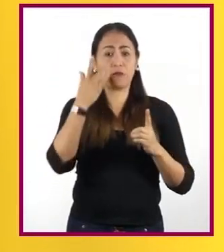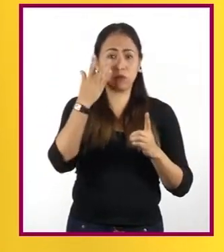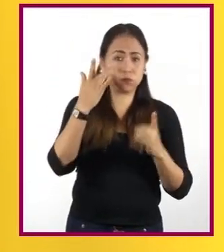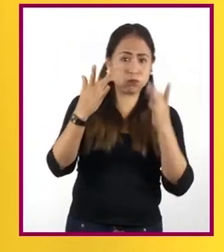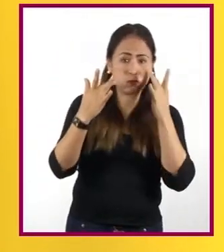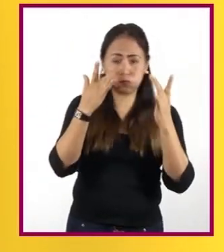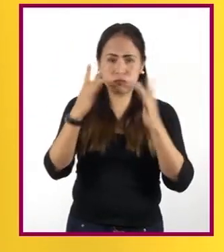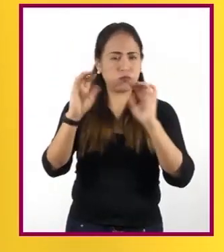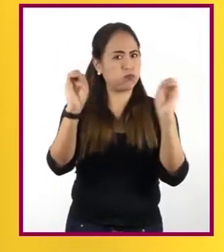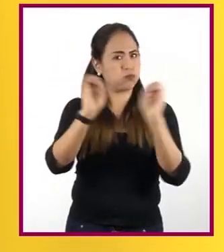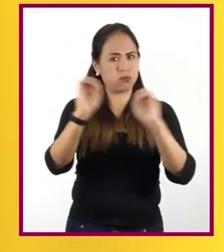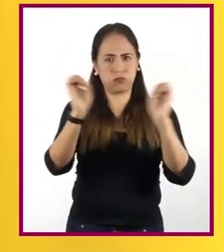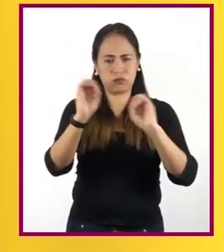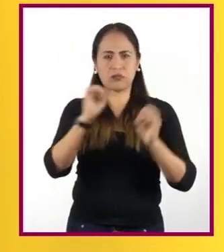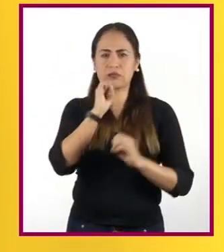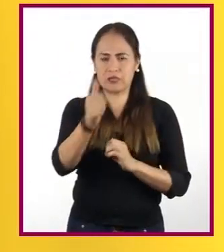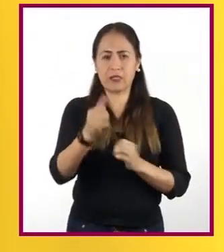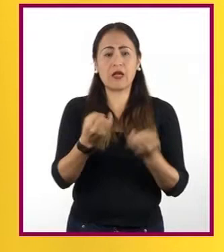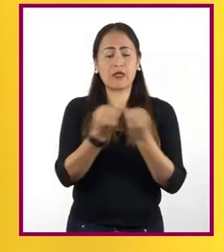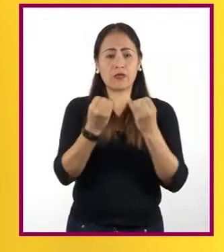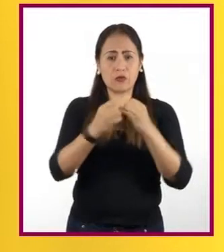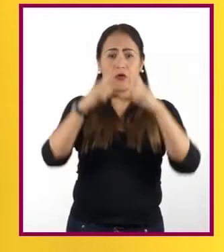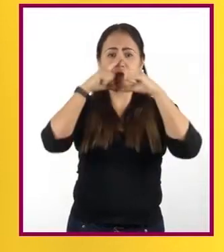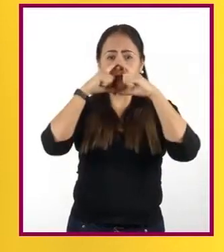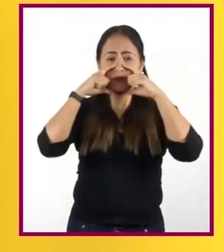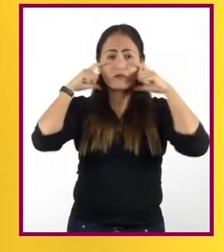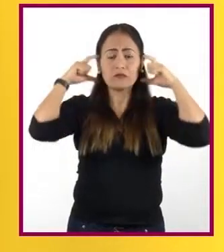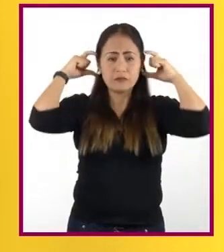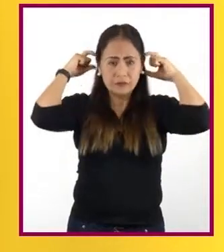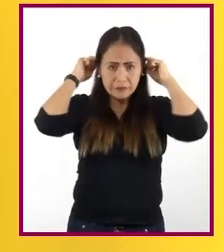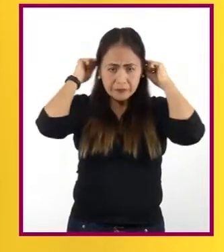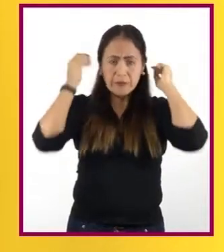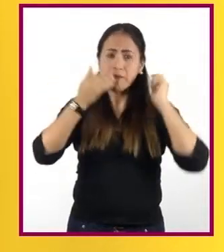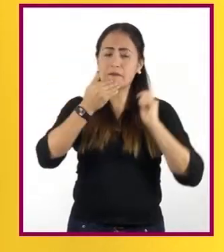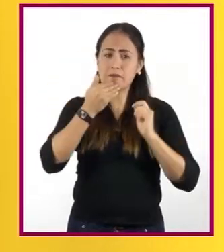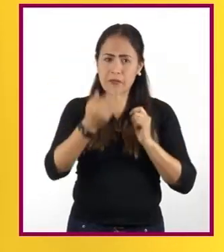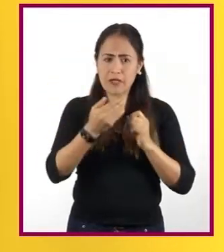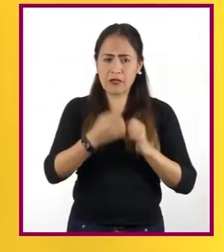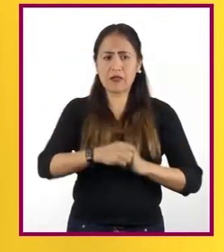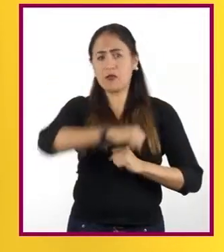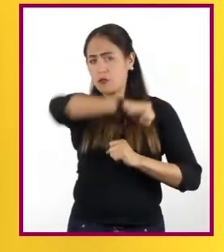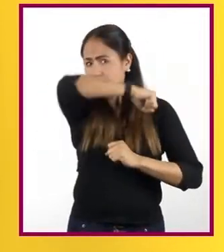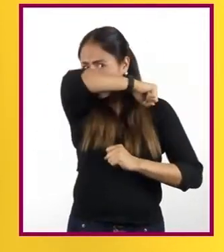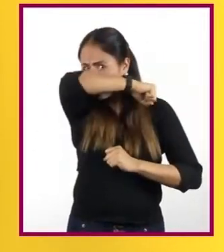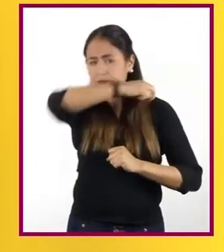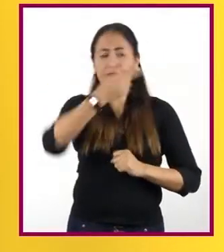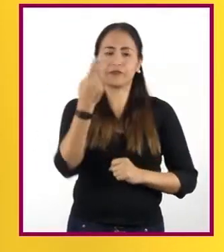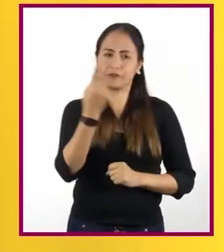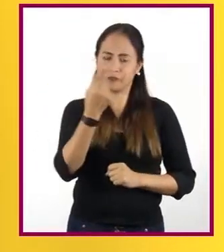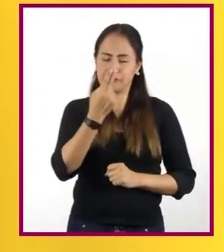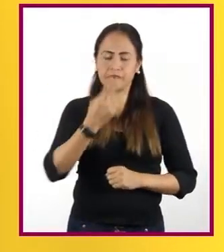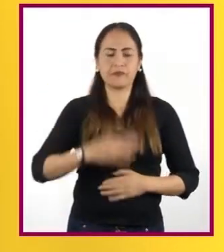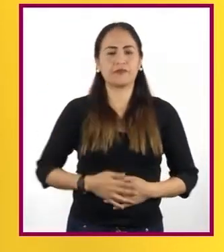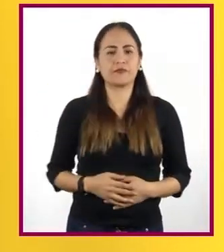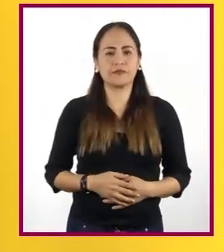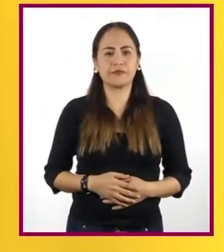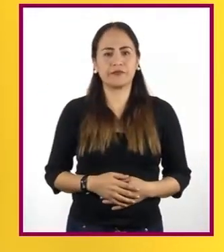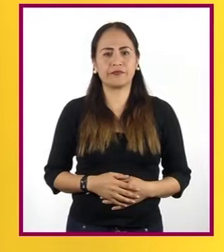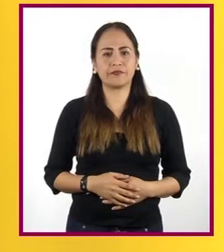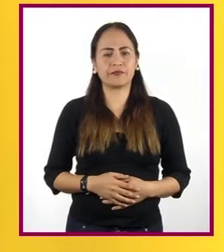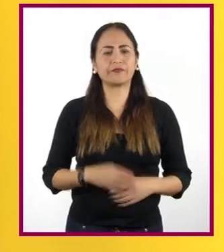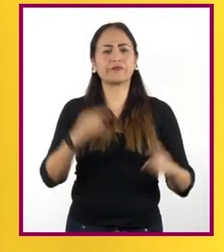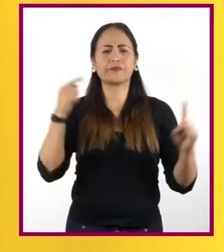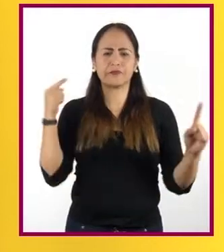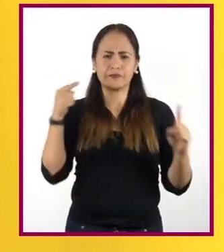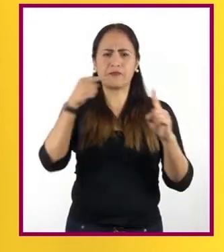rostro, utilizar el cubrebocas de manera correcta y realizar el estornudo de etiqueta. El